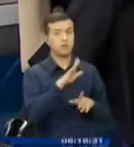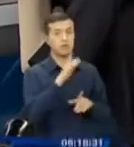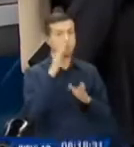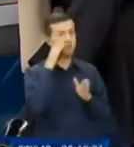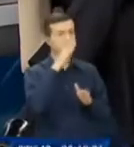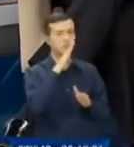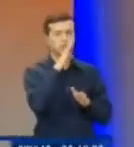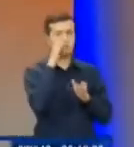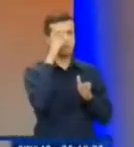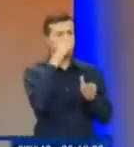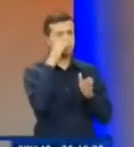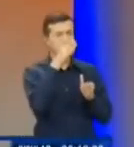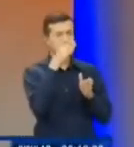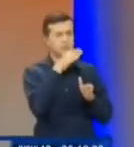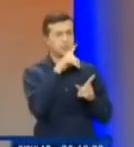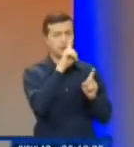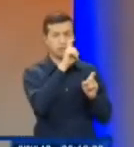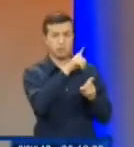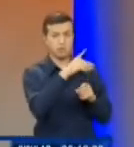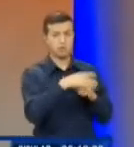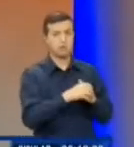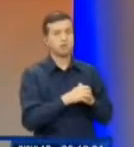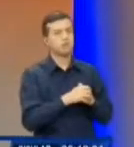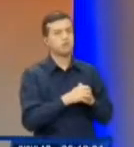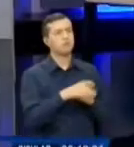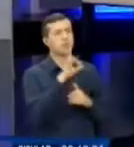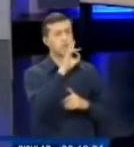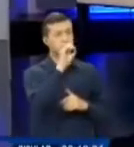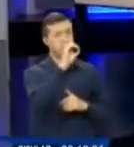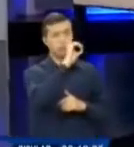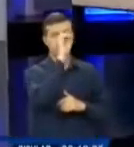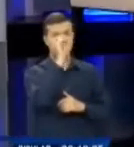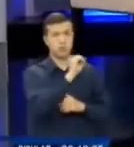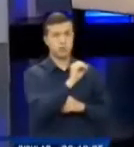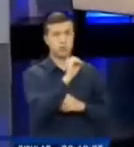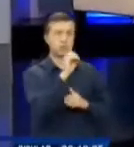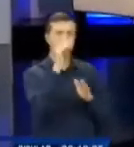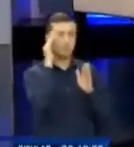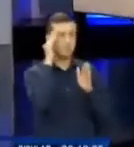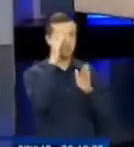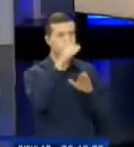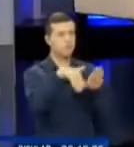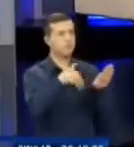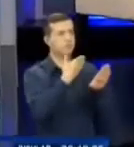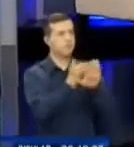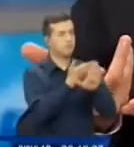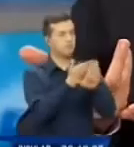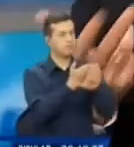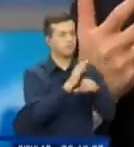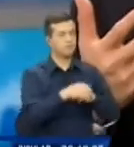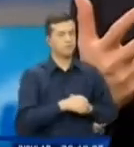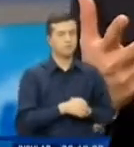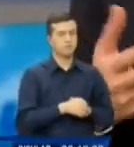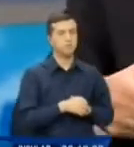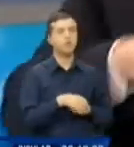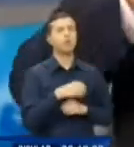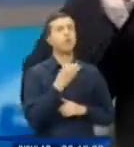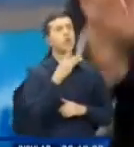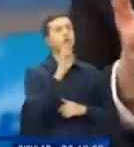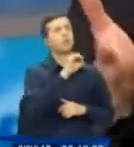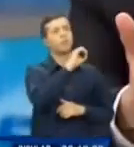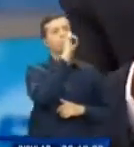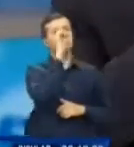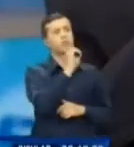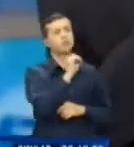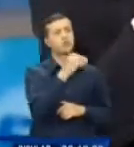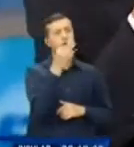importante pero la pregunta es la siguiente es el 80% de la escucha de los planteamientos qué porcentaje es de la